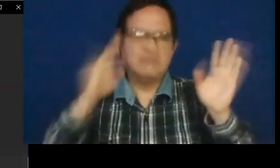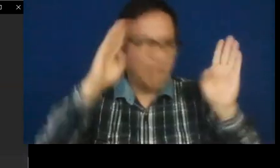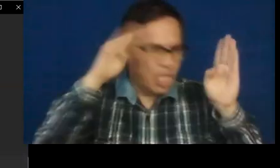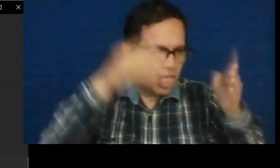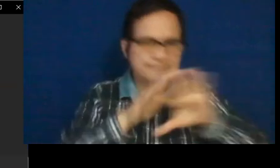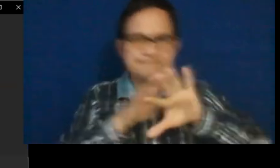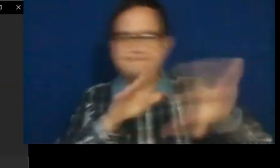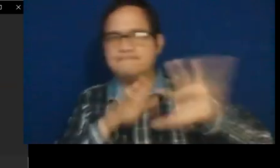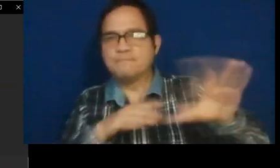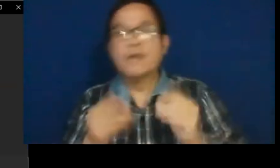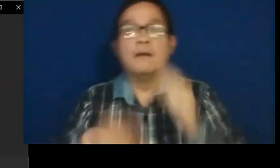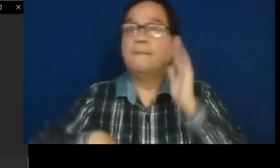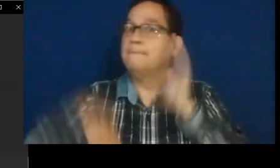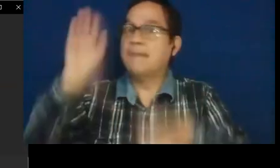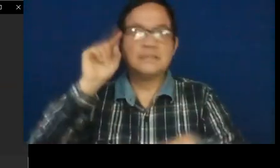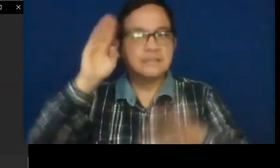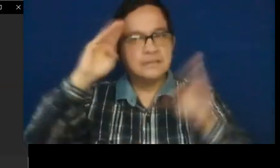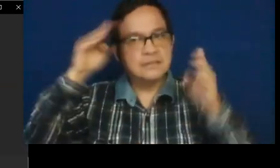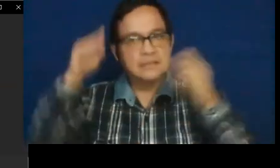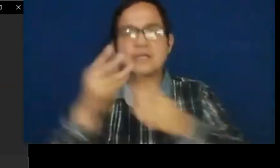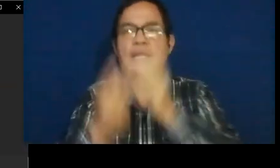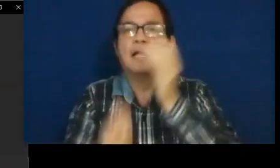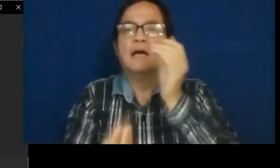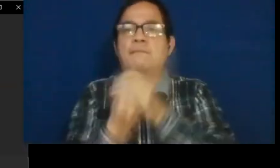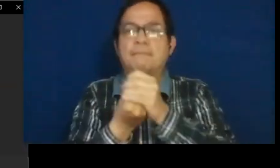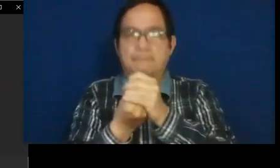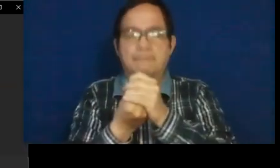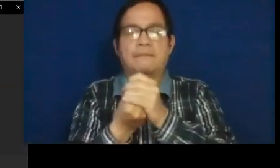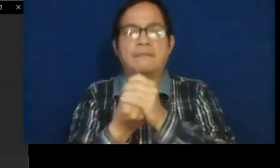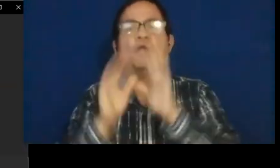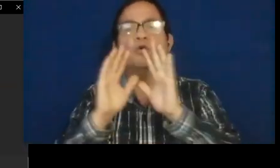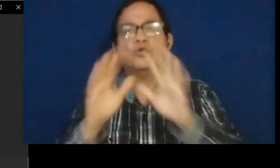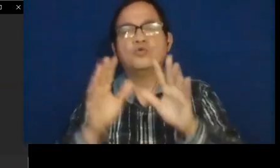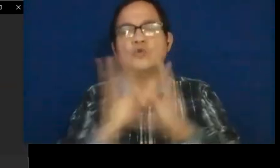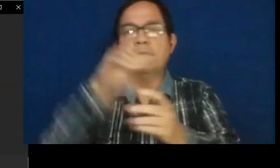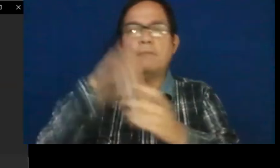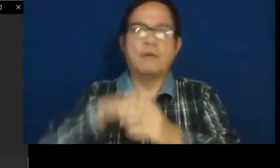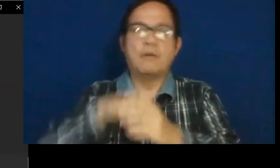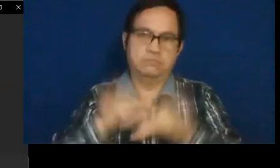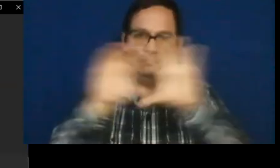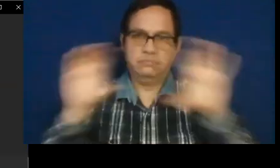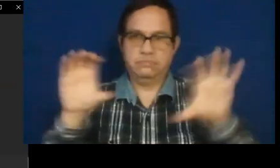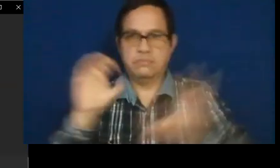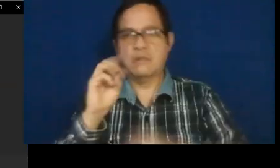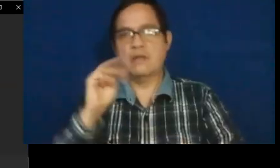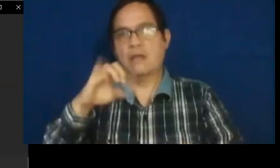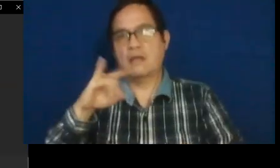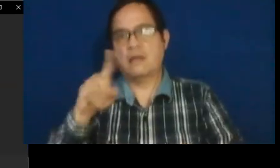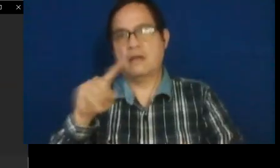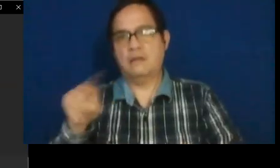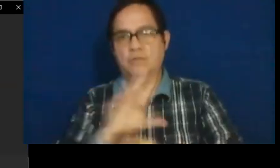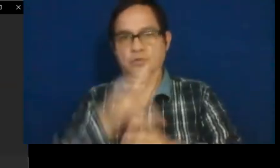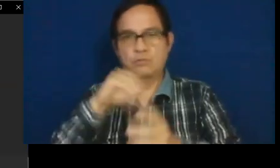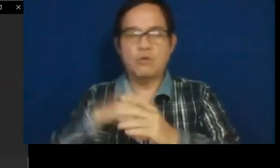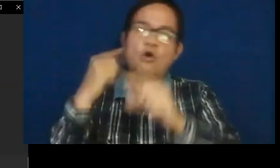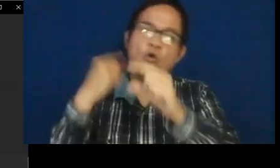con lo académico. Entonces, si me lo envían por donde es, que es dentro del campus, por la opción del correo interno al tutor